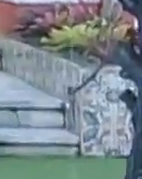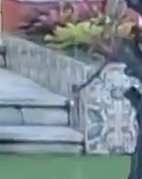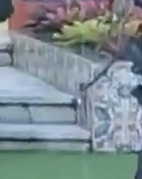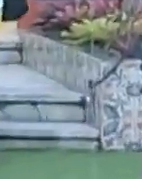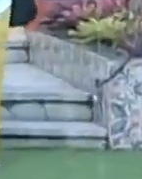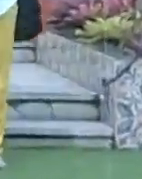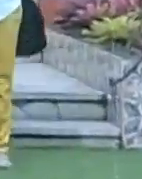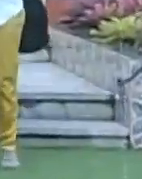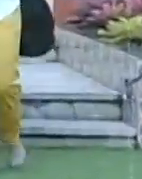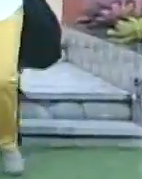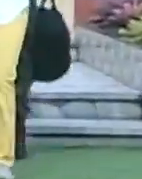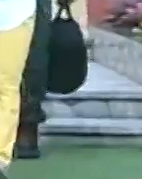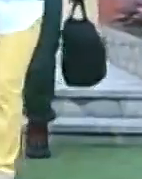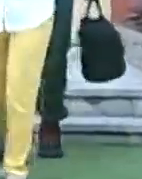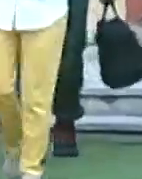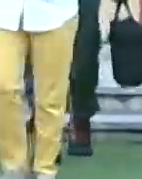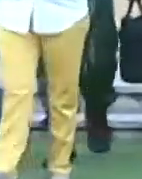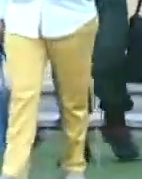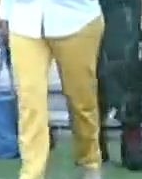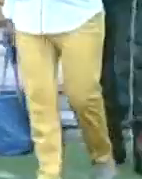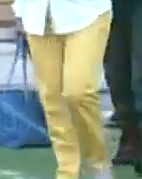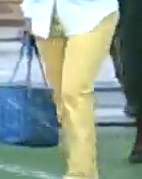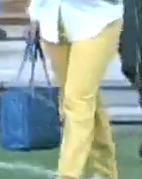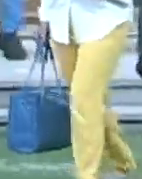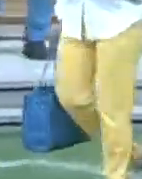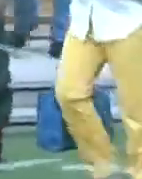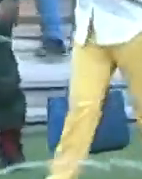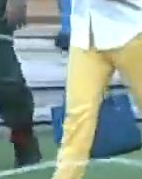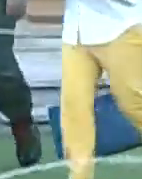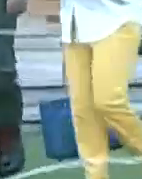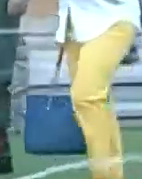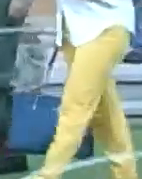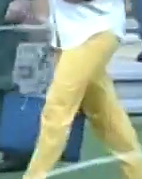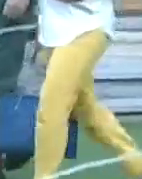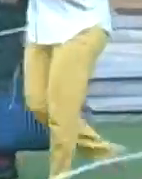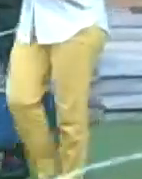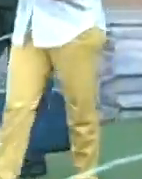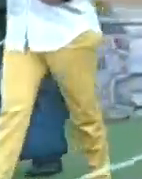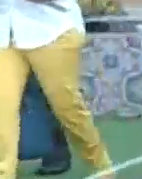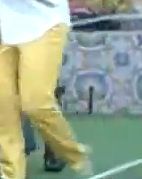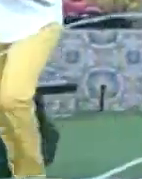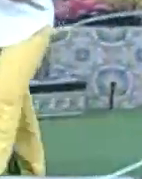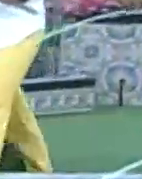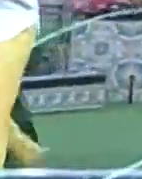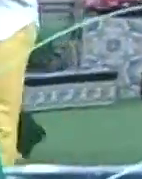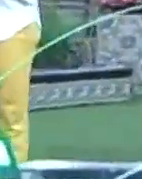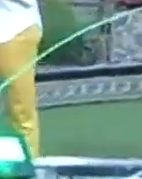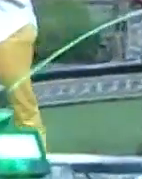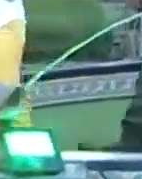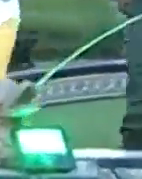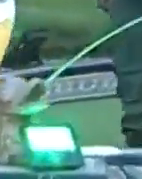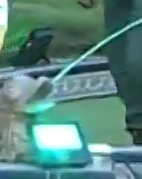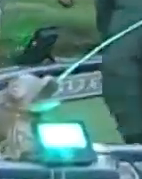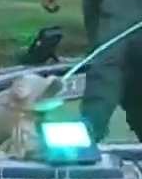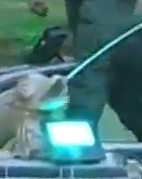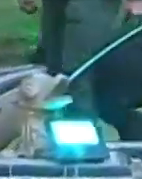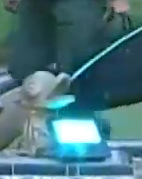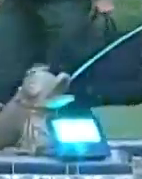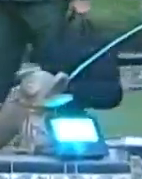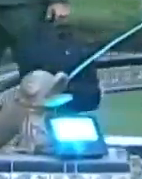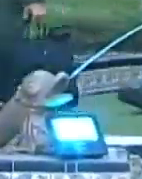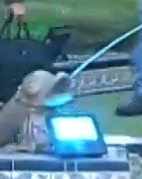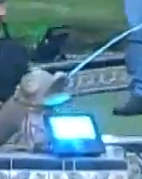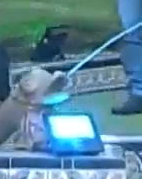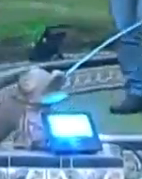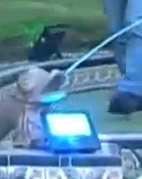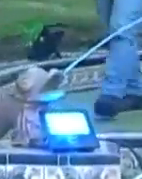la doctora Cilia Flores de Maduro, así como también la vicepresidenta ejecutiva de la República, la doctora Delcy Rodríguez, quien además